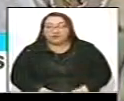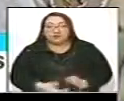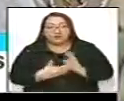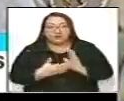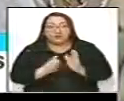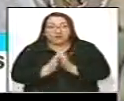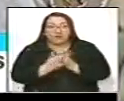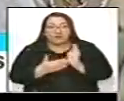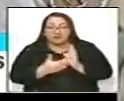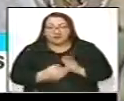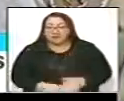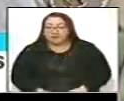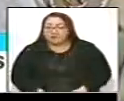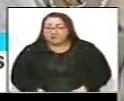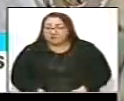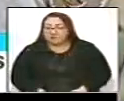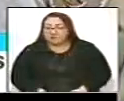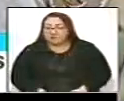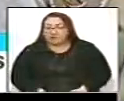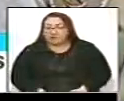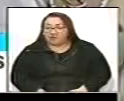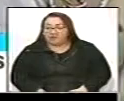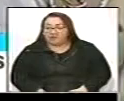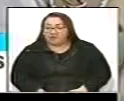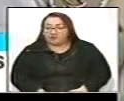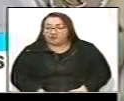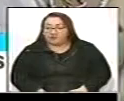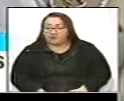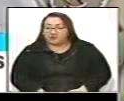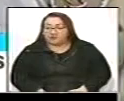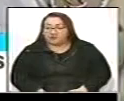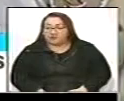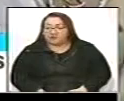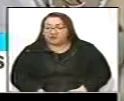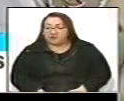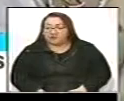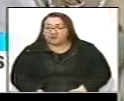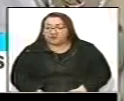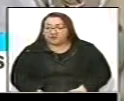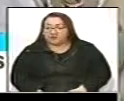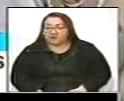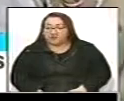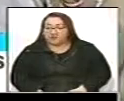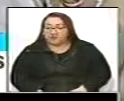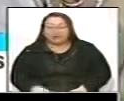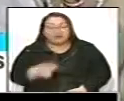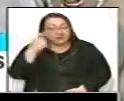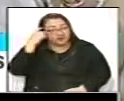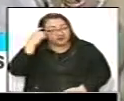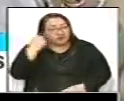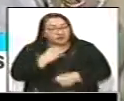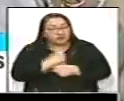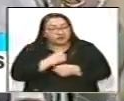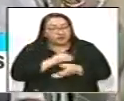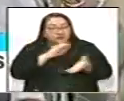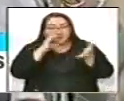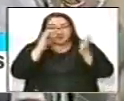entrega es un lugar epistémico, es decir, para reformular nuestra manera de